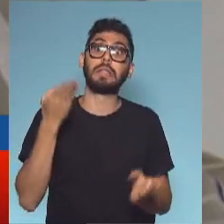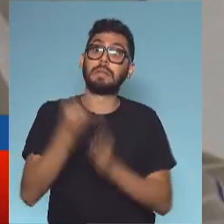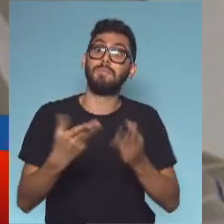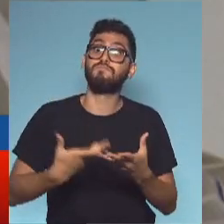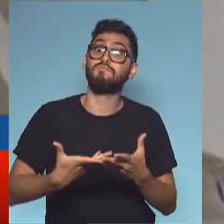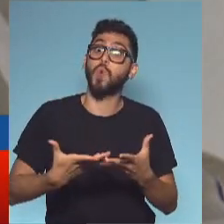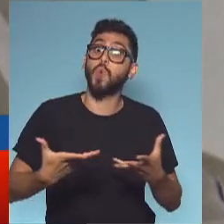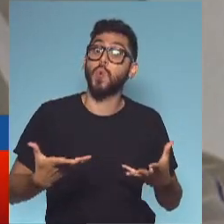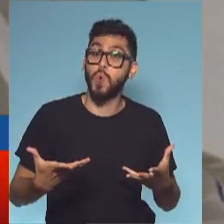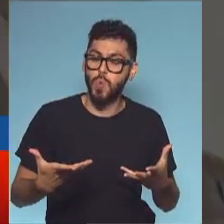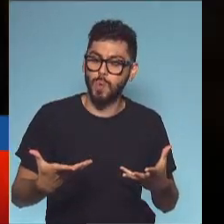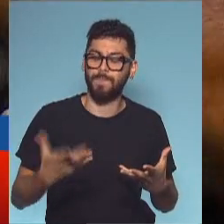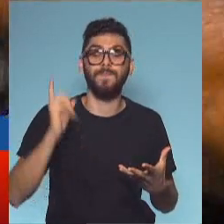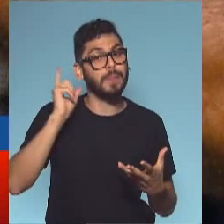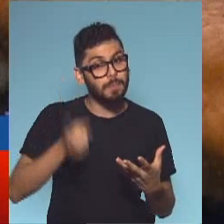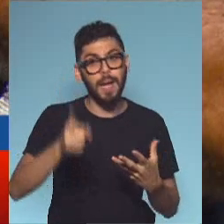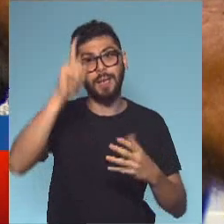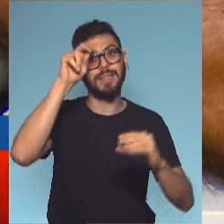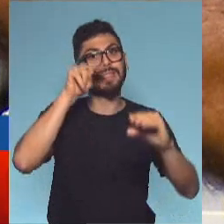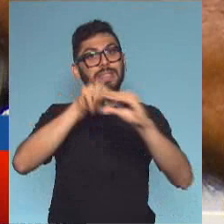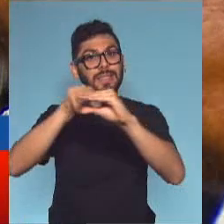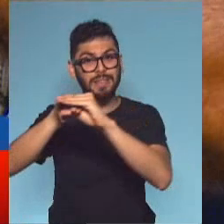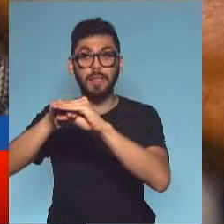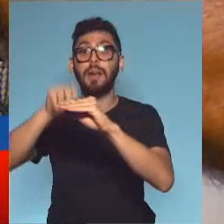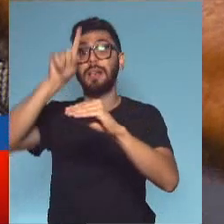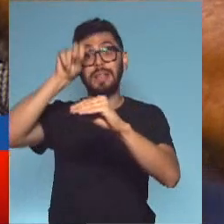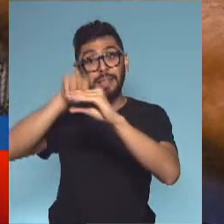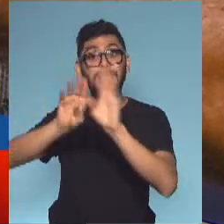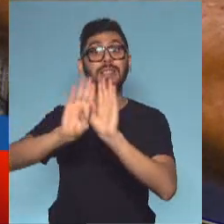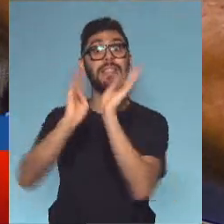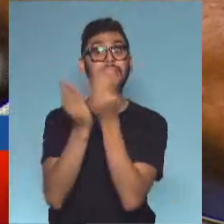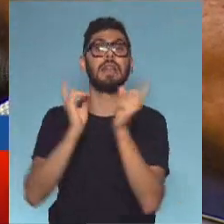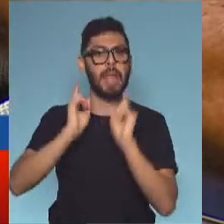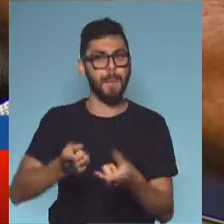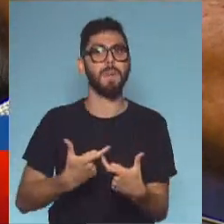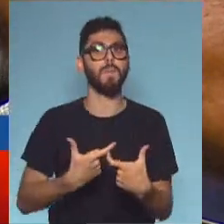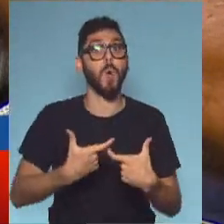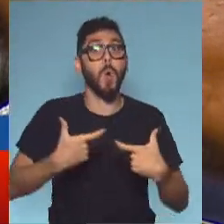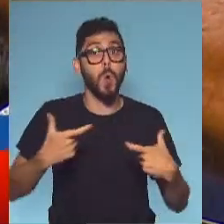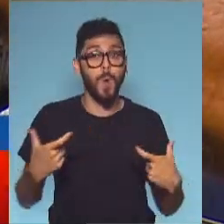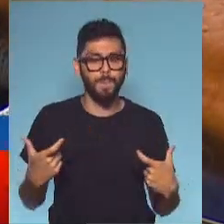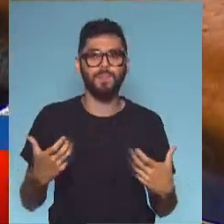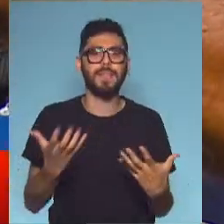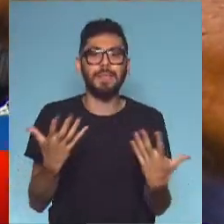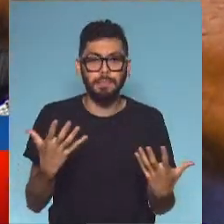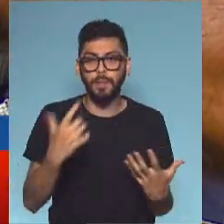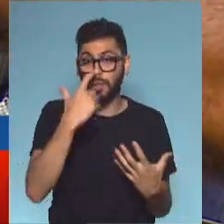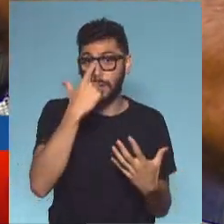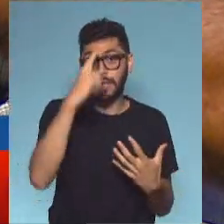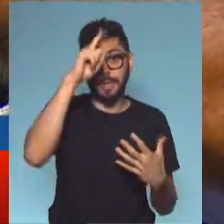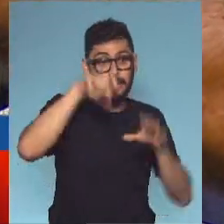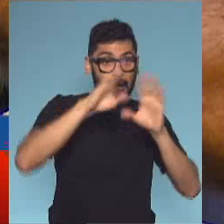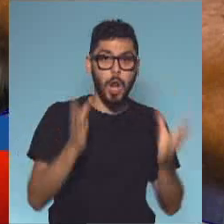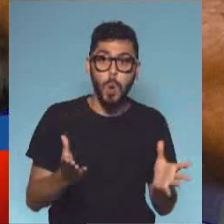también en la internación en clínica y en terapia intensiva. Lo que sucede es que le encuentra el sistema de salud